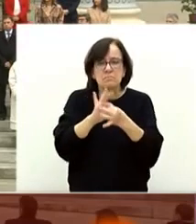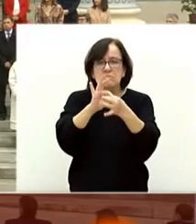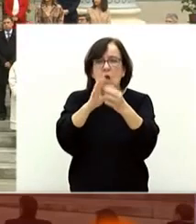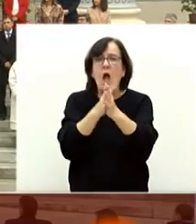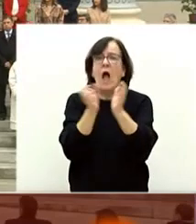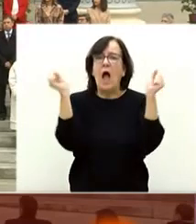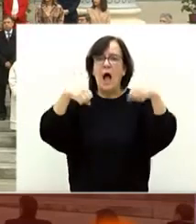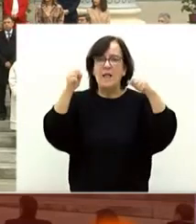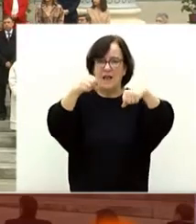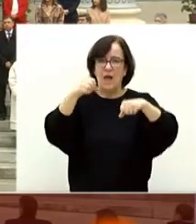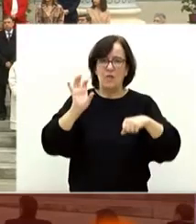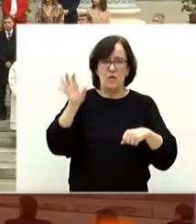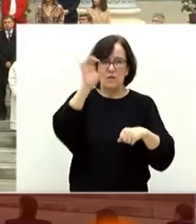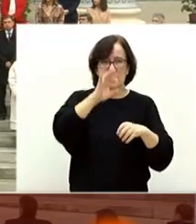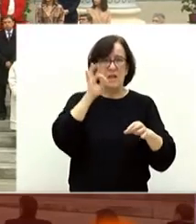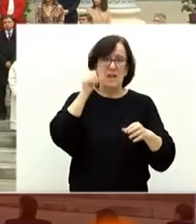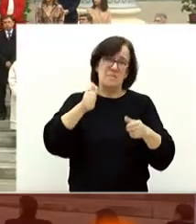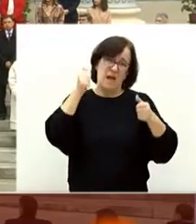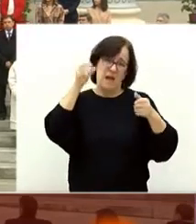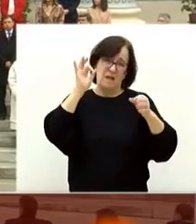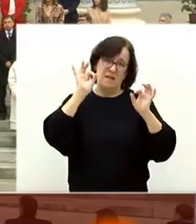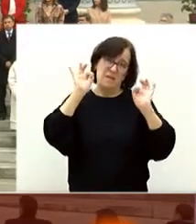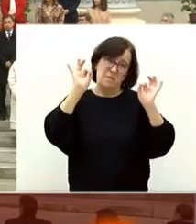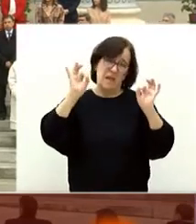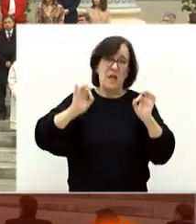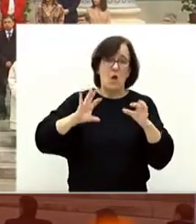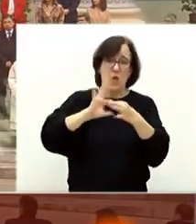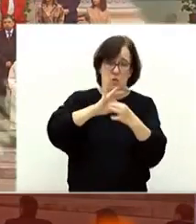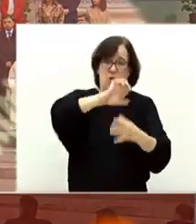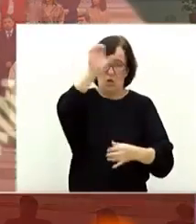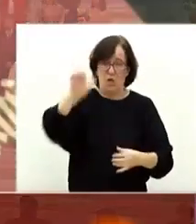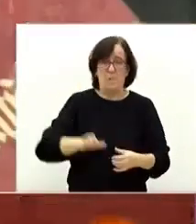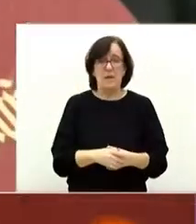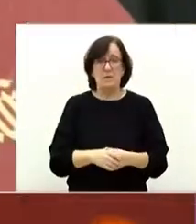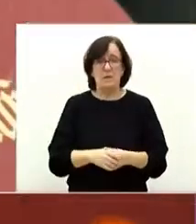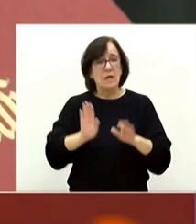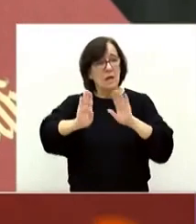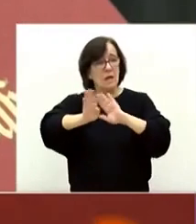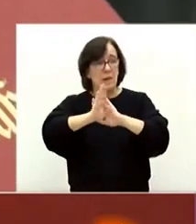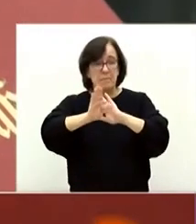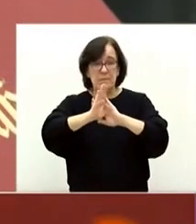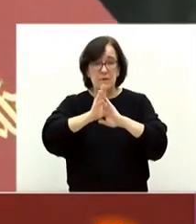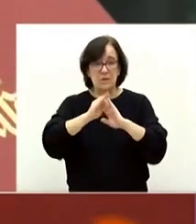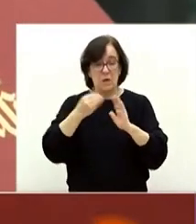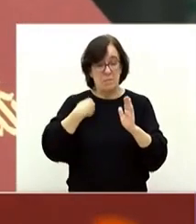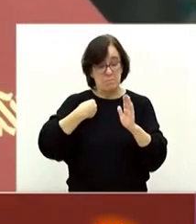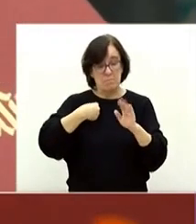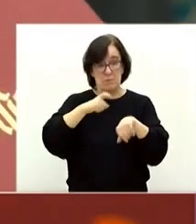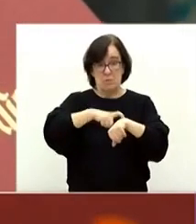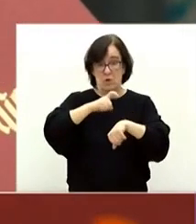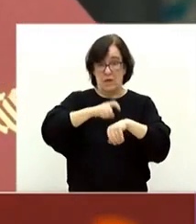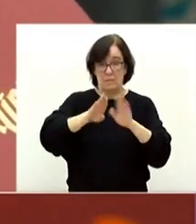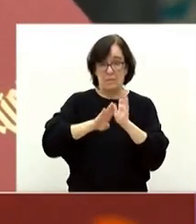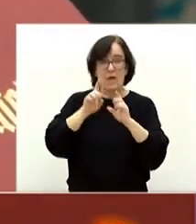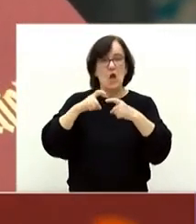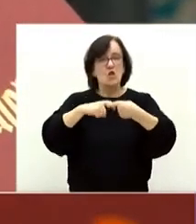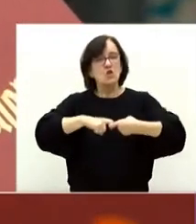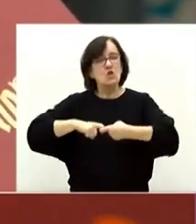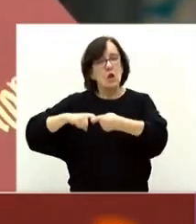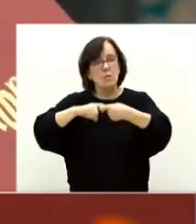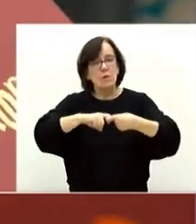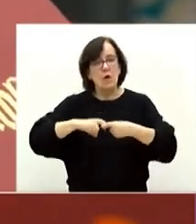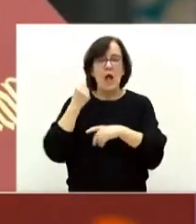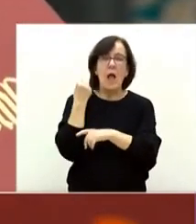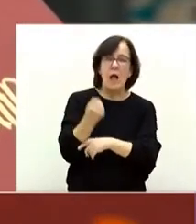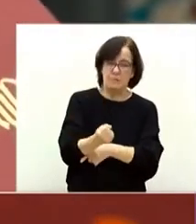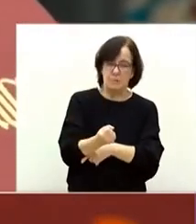aliados, especialmente en el marco de la Unión Europea, y mantener al mismo tiempo la solidaridad y el